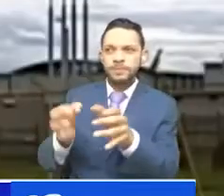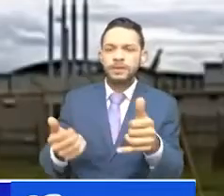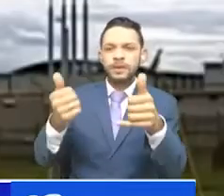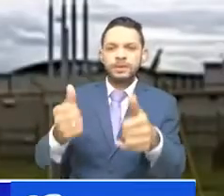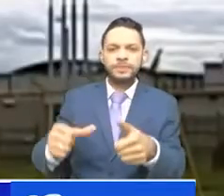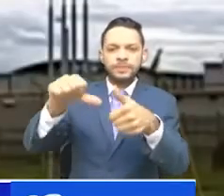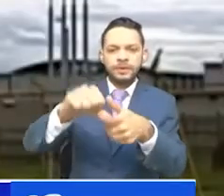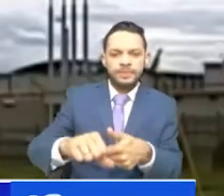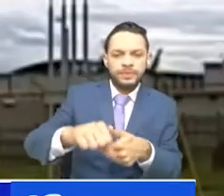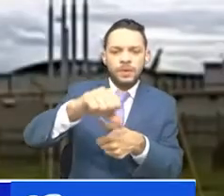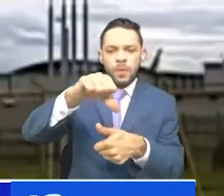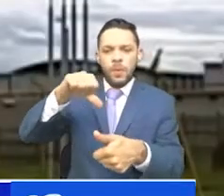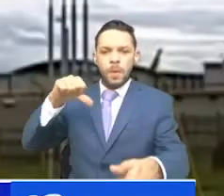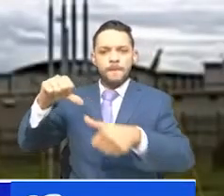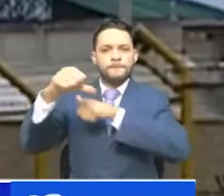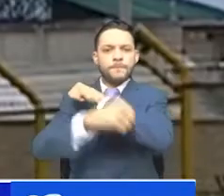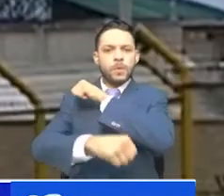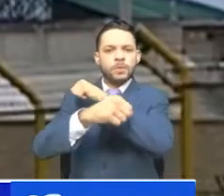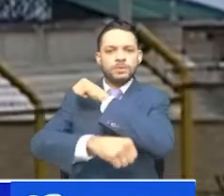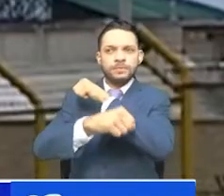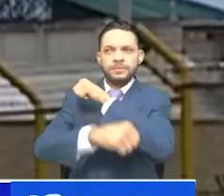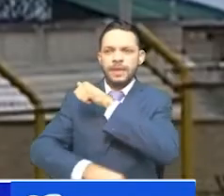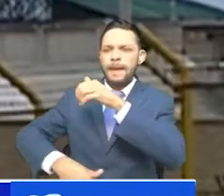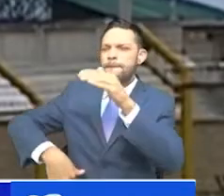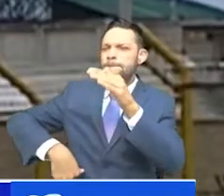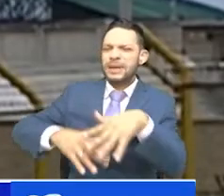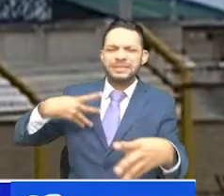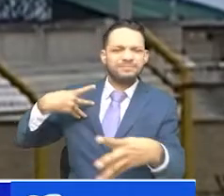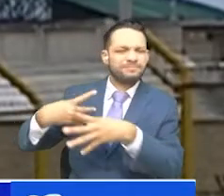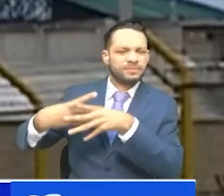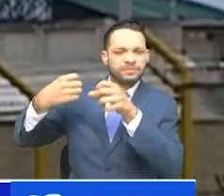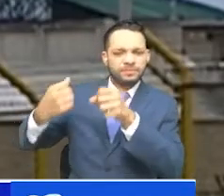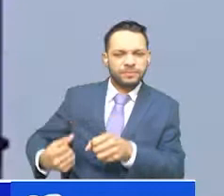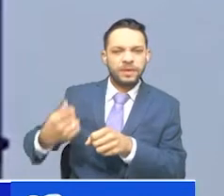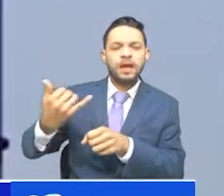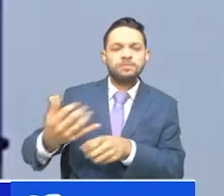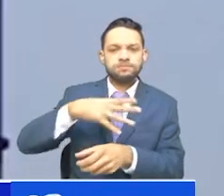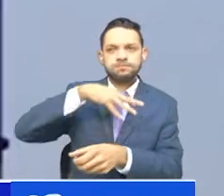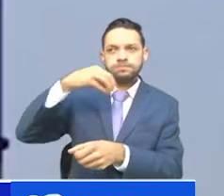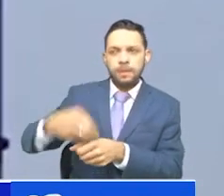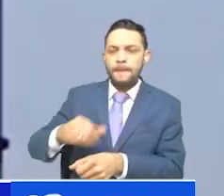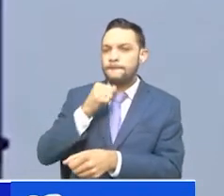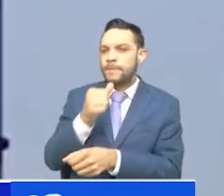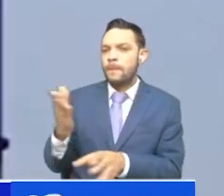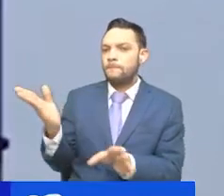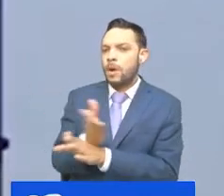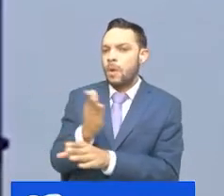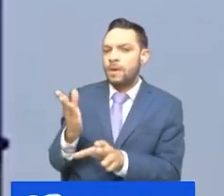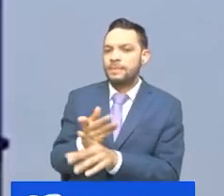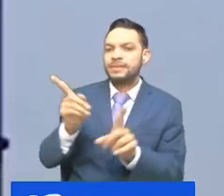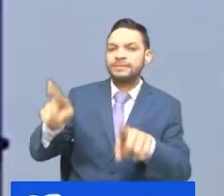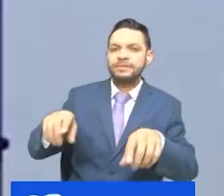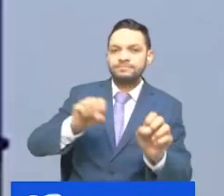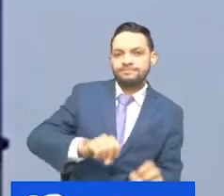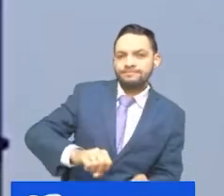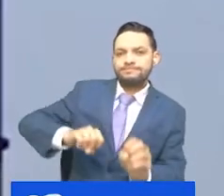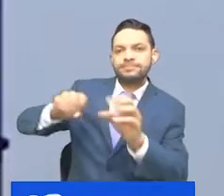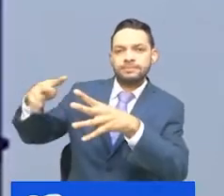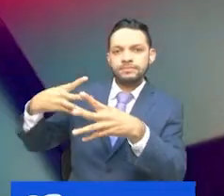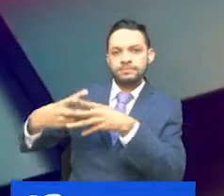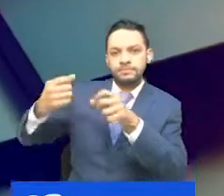de Cómbita en Boyacá, centro penitenciario de máxima seguridad donde también están recluidos personas sujetas de extradición.